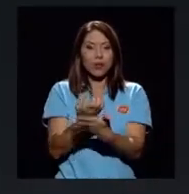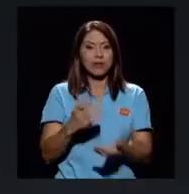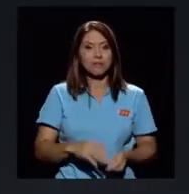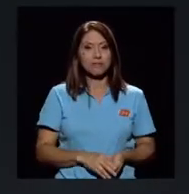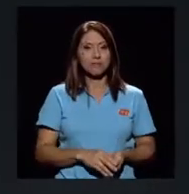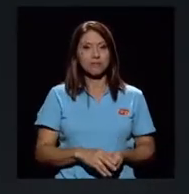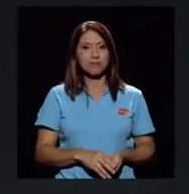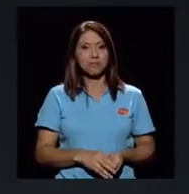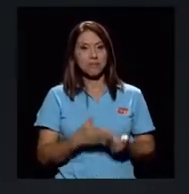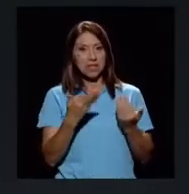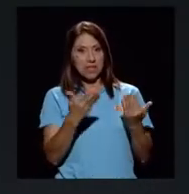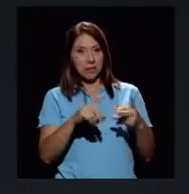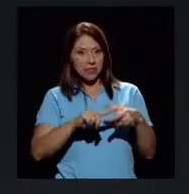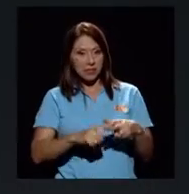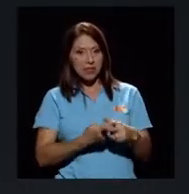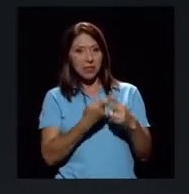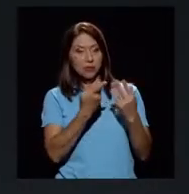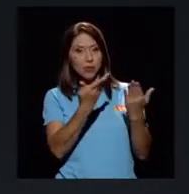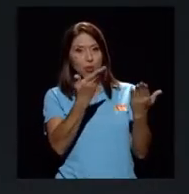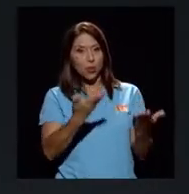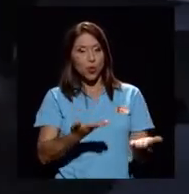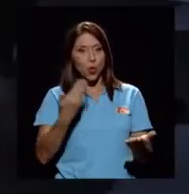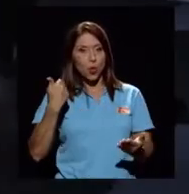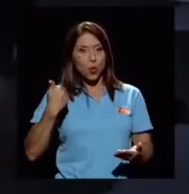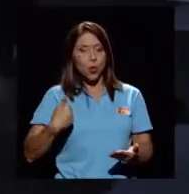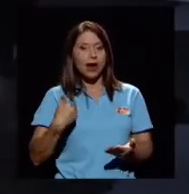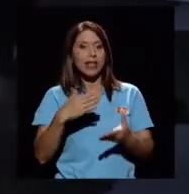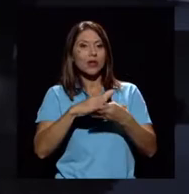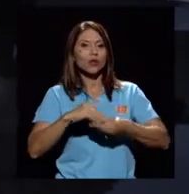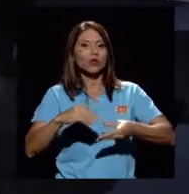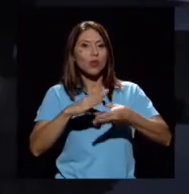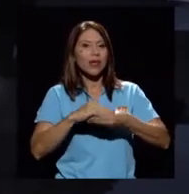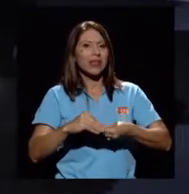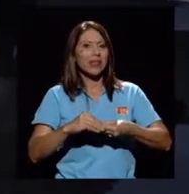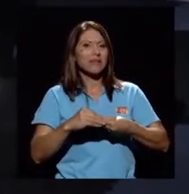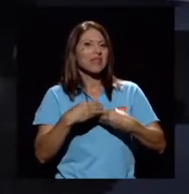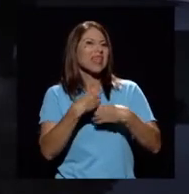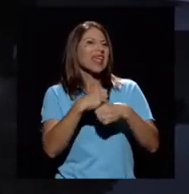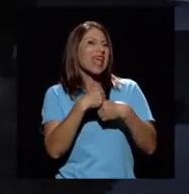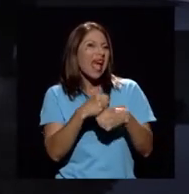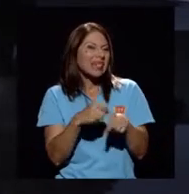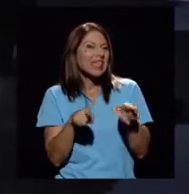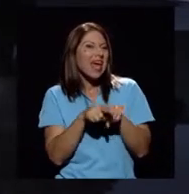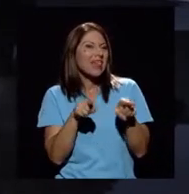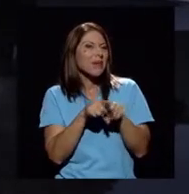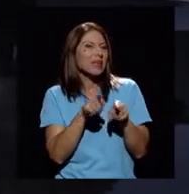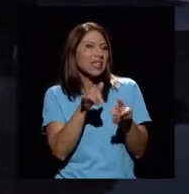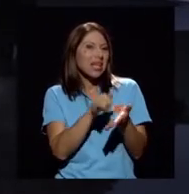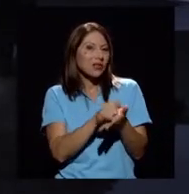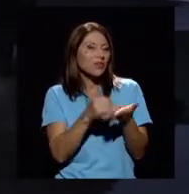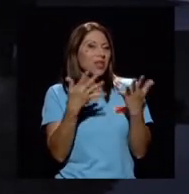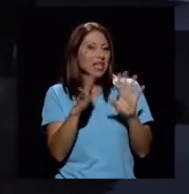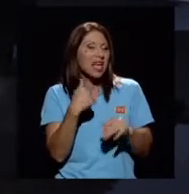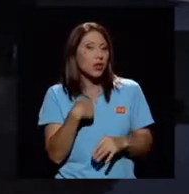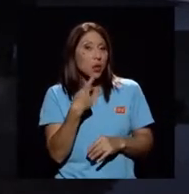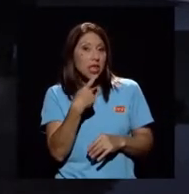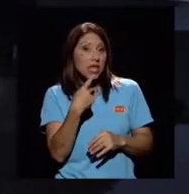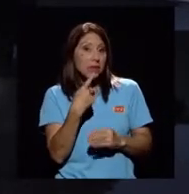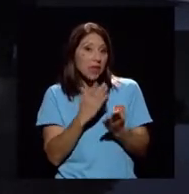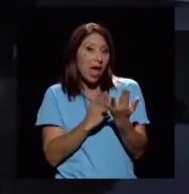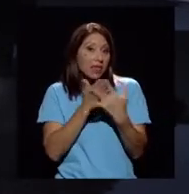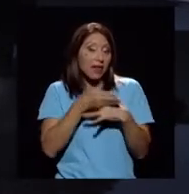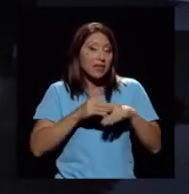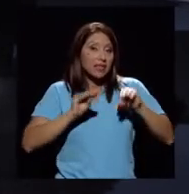vez empecemos por don Juan y nos cuente un poco qué hace, además de eso, que ya lo dije, un poco a través de los cursos, que posiblemente